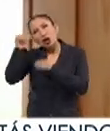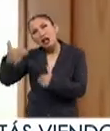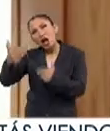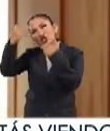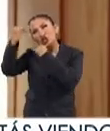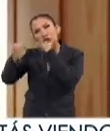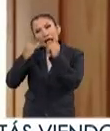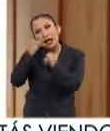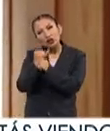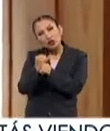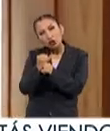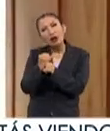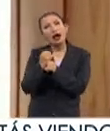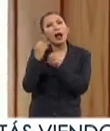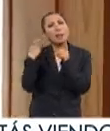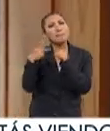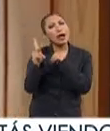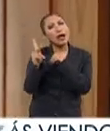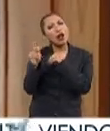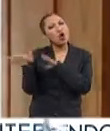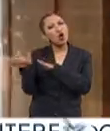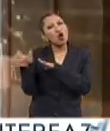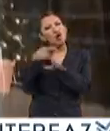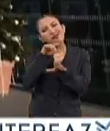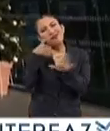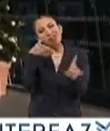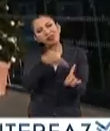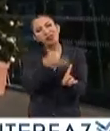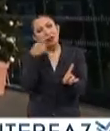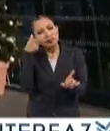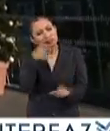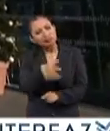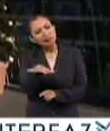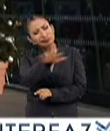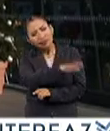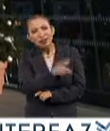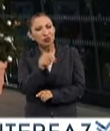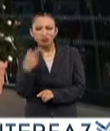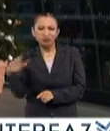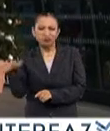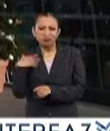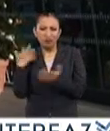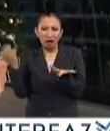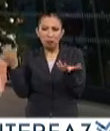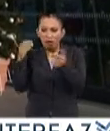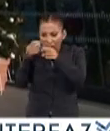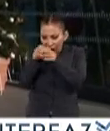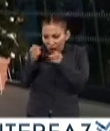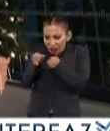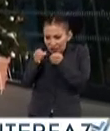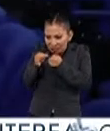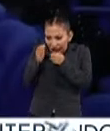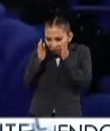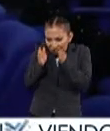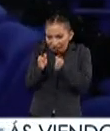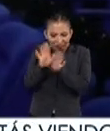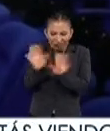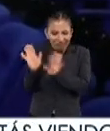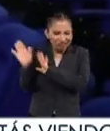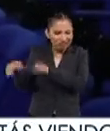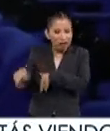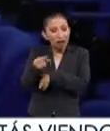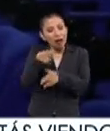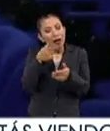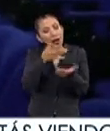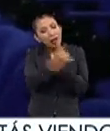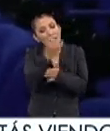negocios internacionales, pero pues por una u otra razón me di cuenta que pues no era lo mío tanto estar encerrada en una oficina, y pues